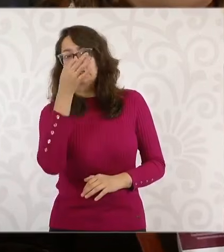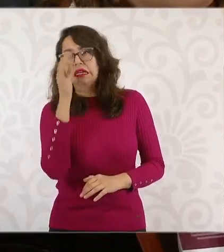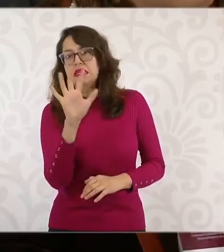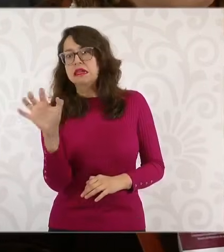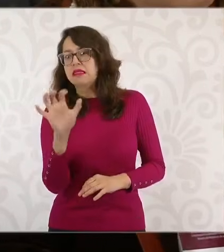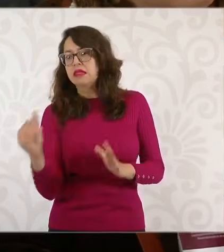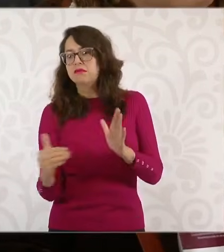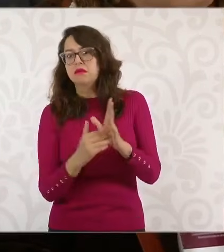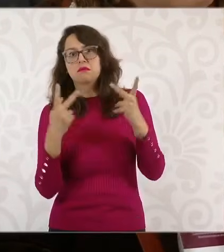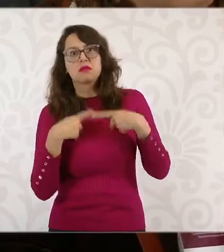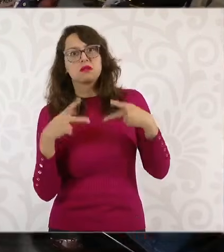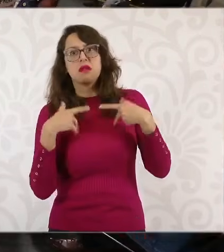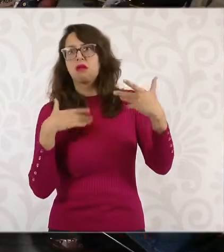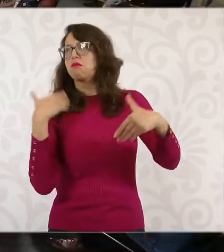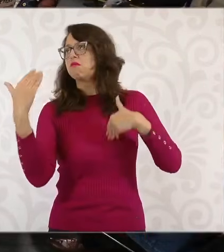no suena algo menor.